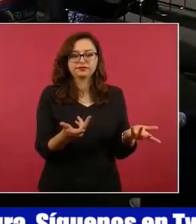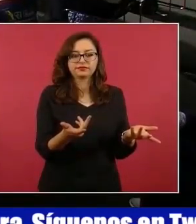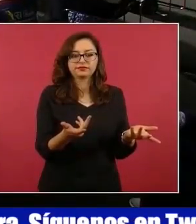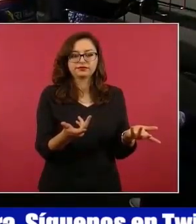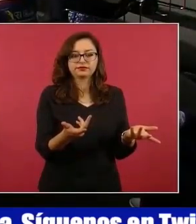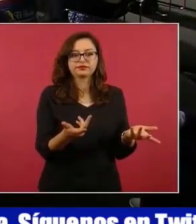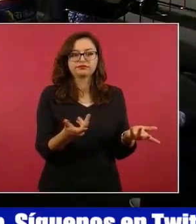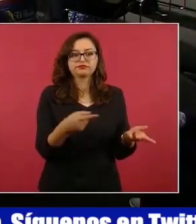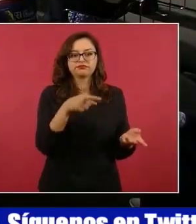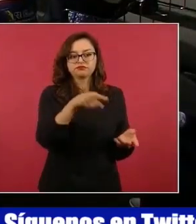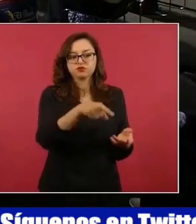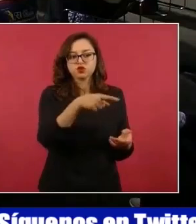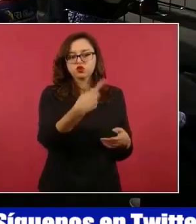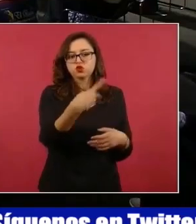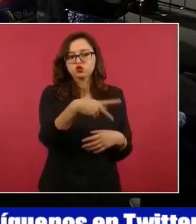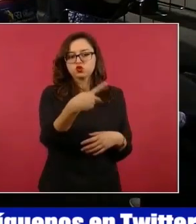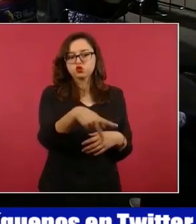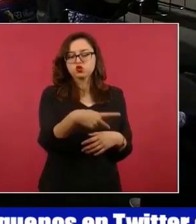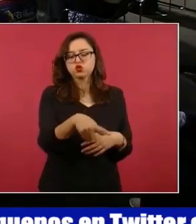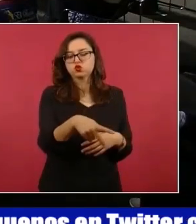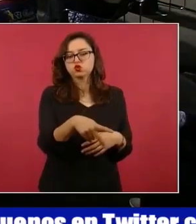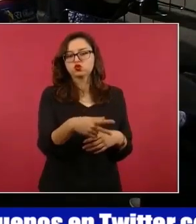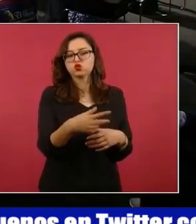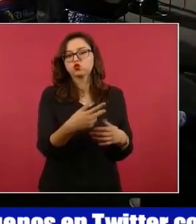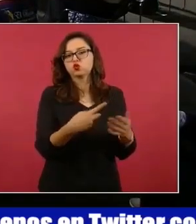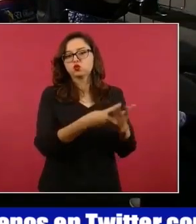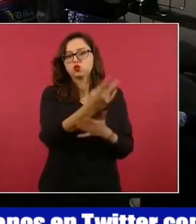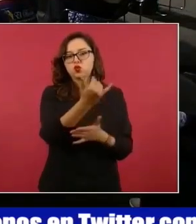resto de América Latina.